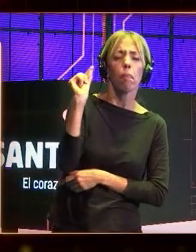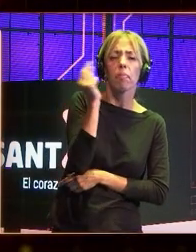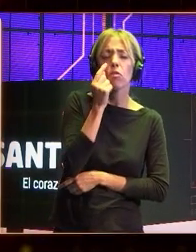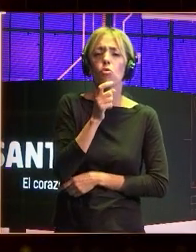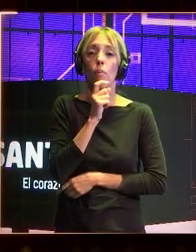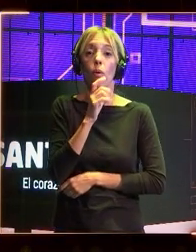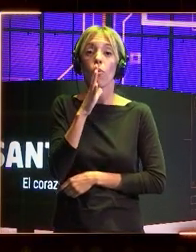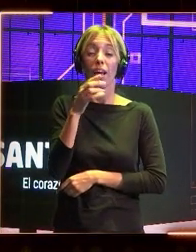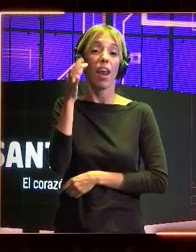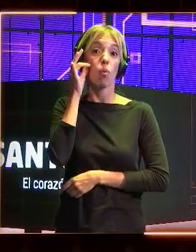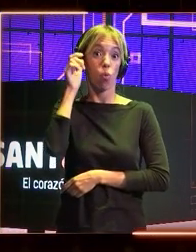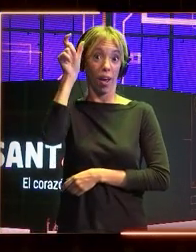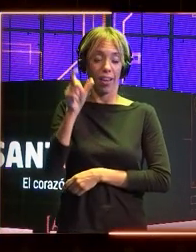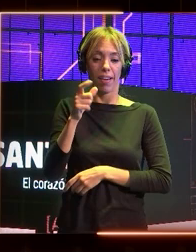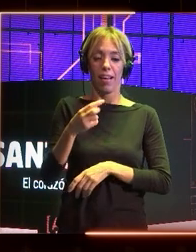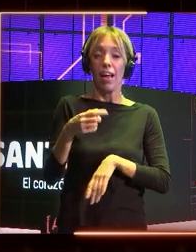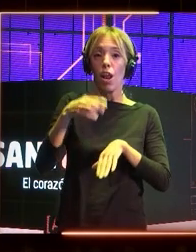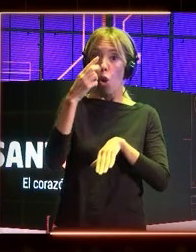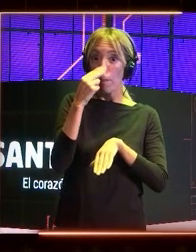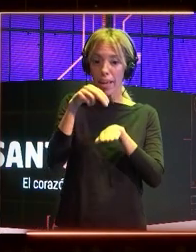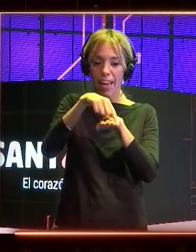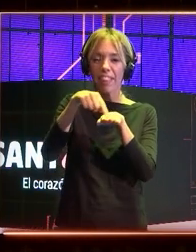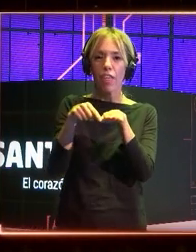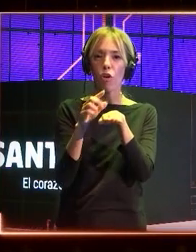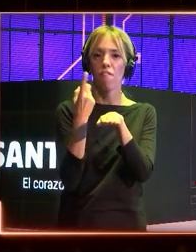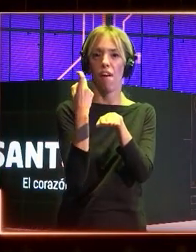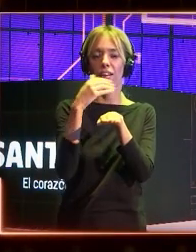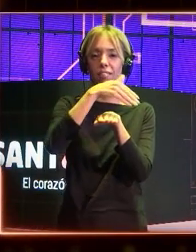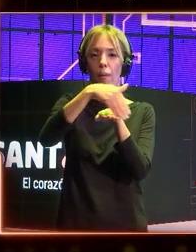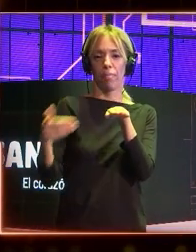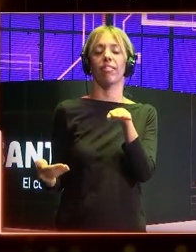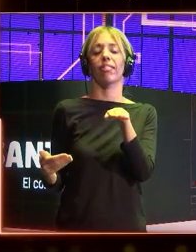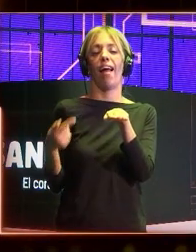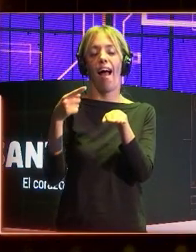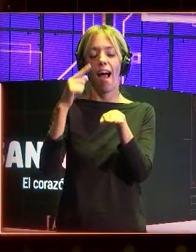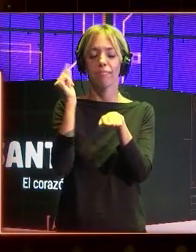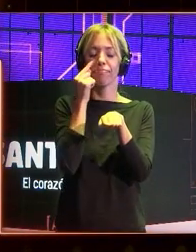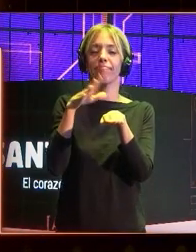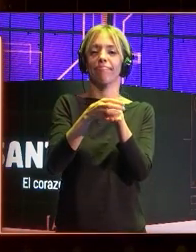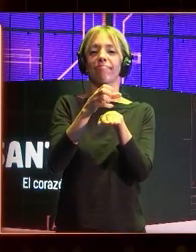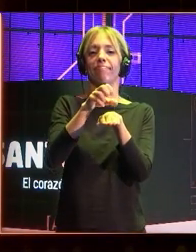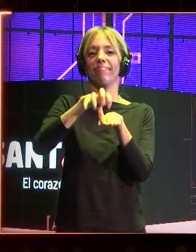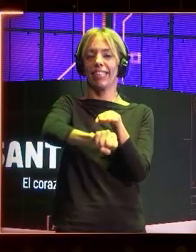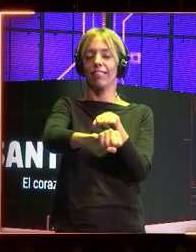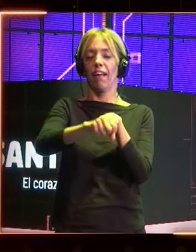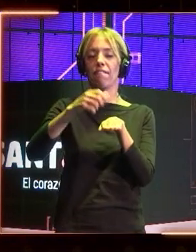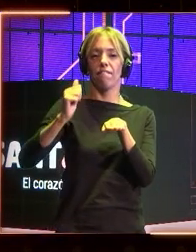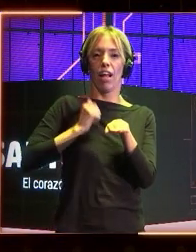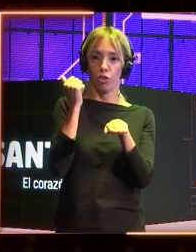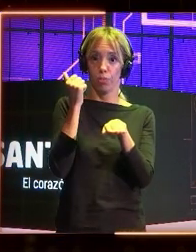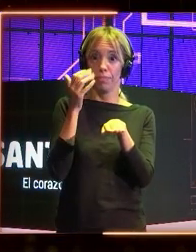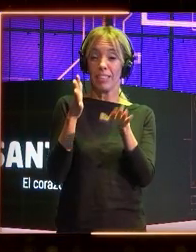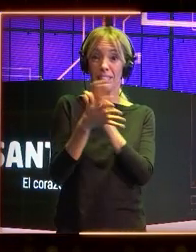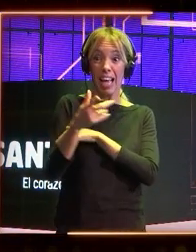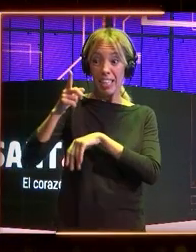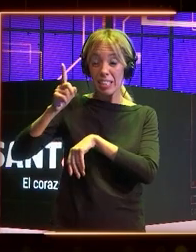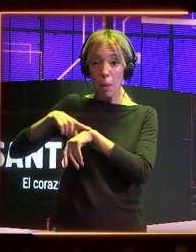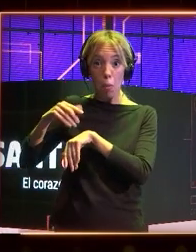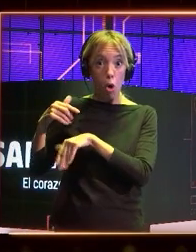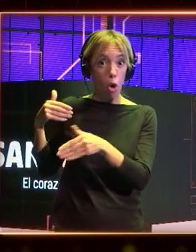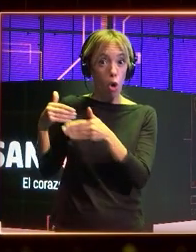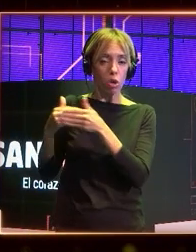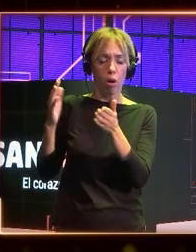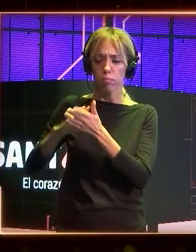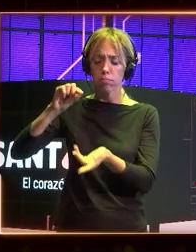faltan dedos en los pies ya está solo por eso vale esto es el Salto de calidad que hemos vivido en muy poquito